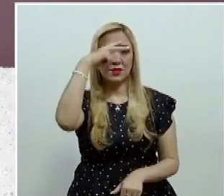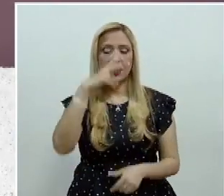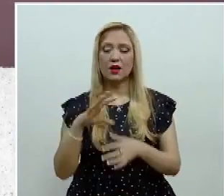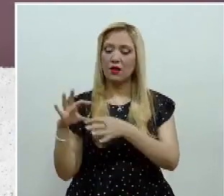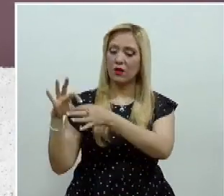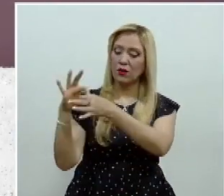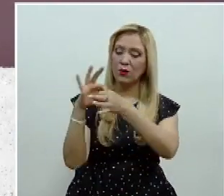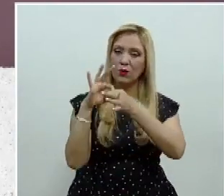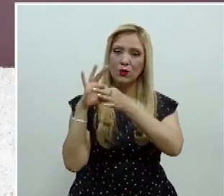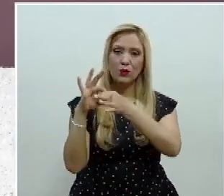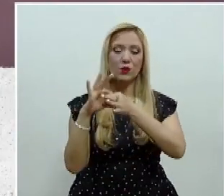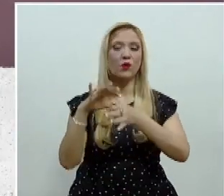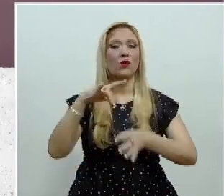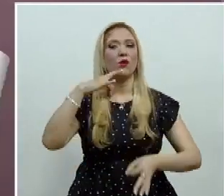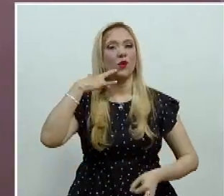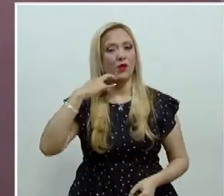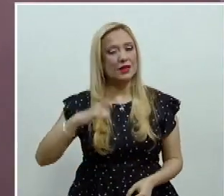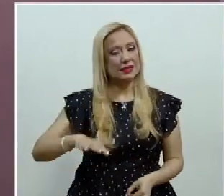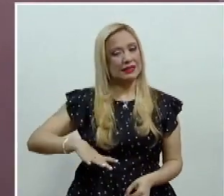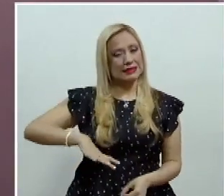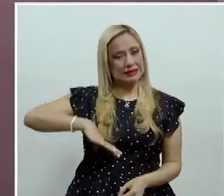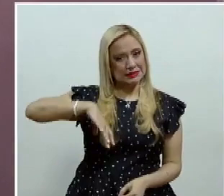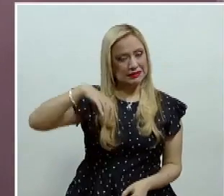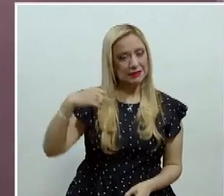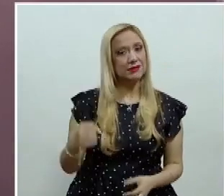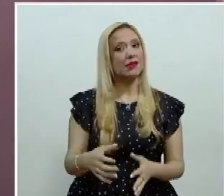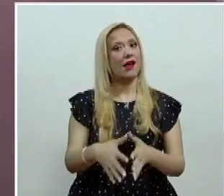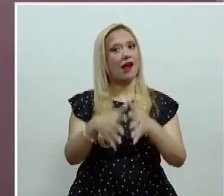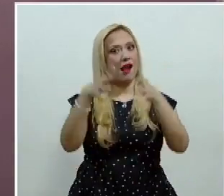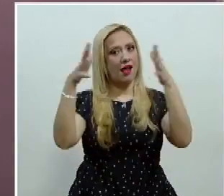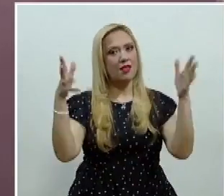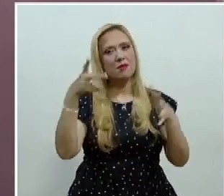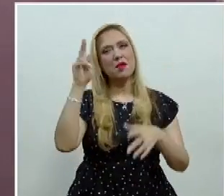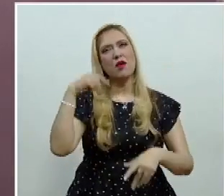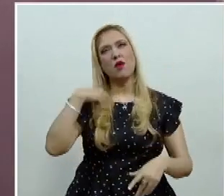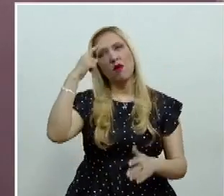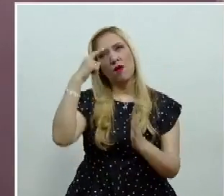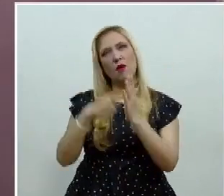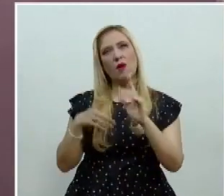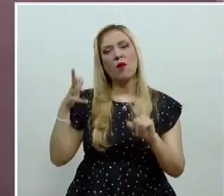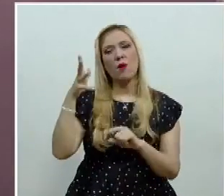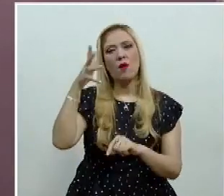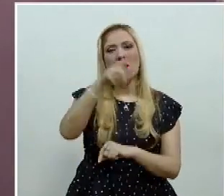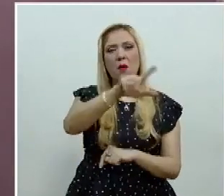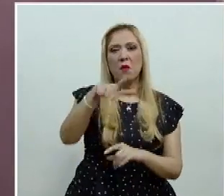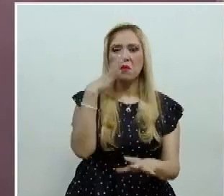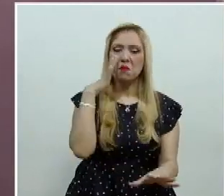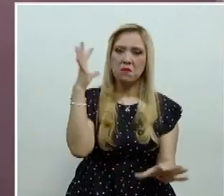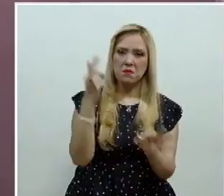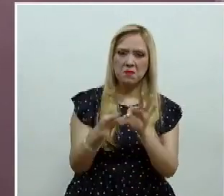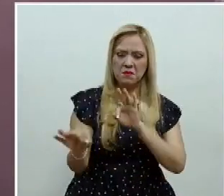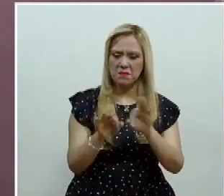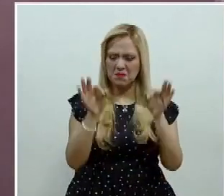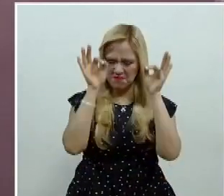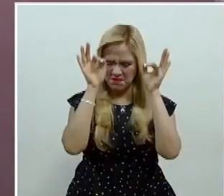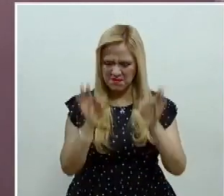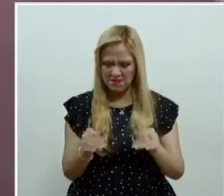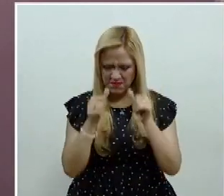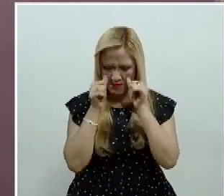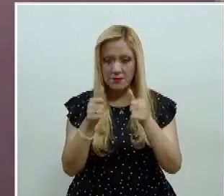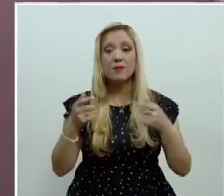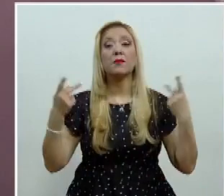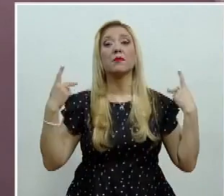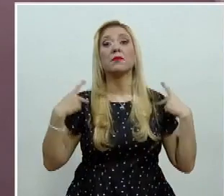conjunto, es un esfuerzo grande, pero creo que a largo plazo, si seguimos teniendo personas comprometidas en el servicio público y también que la